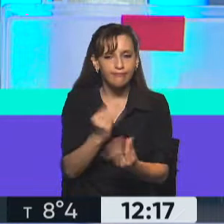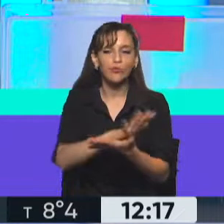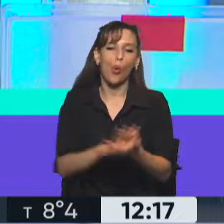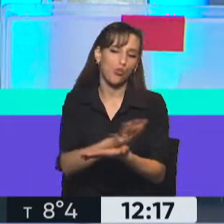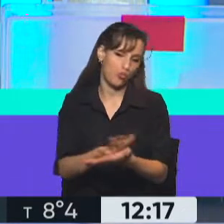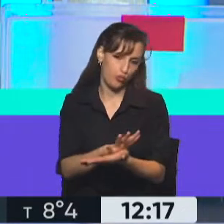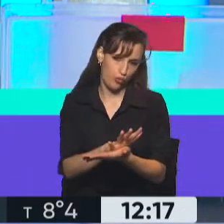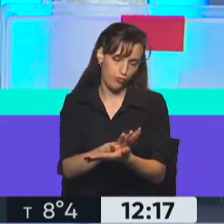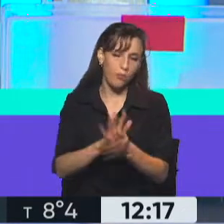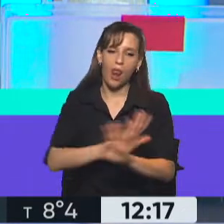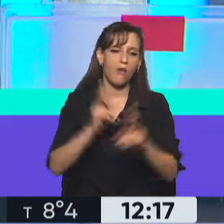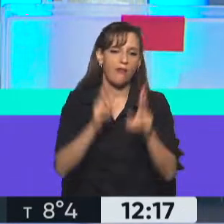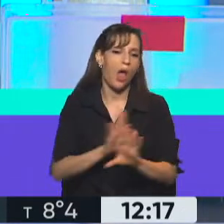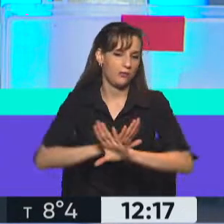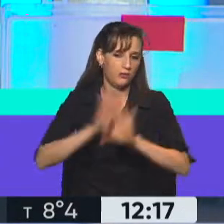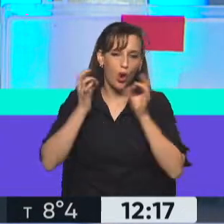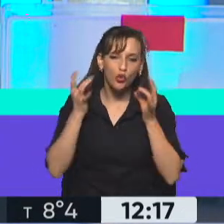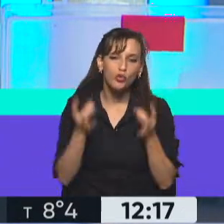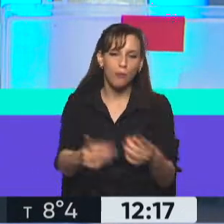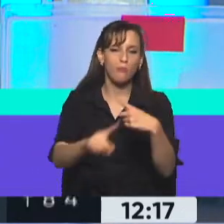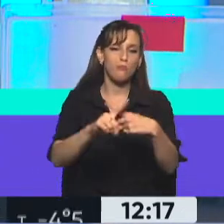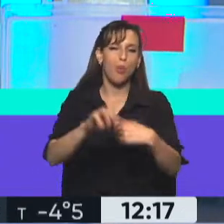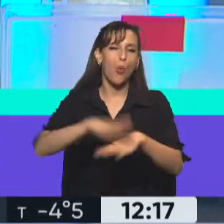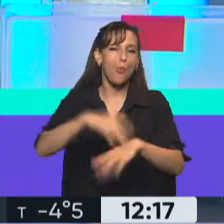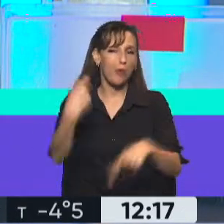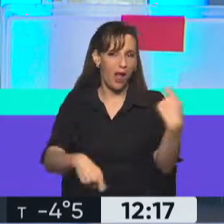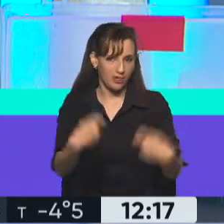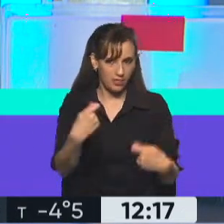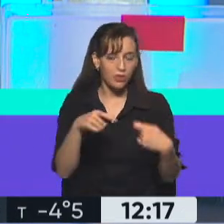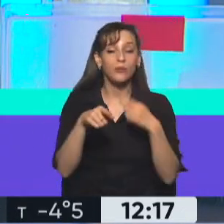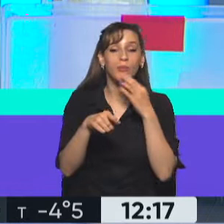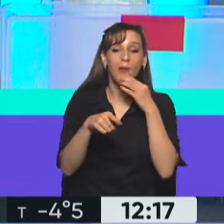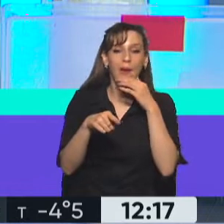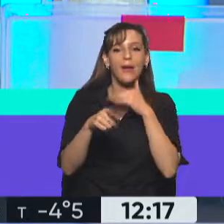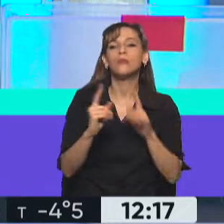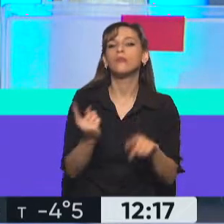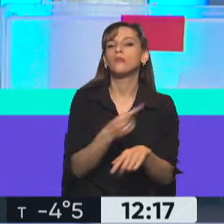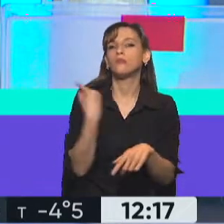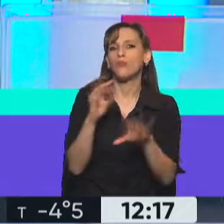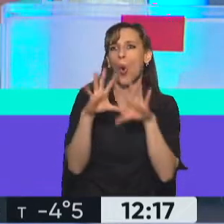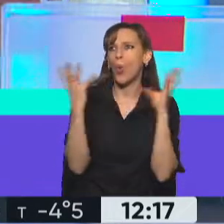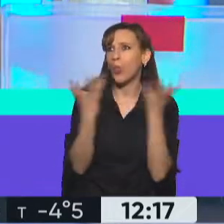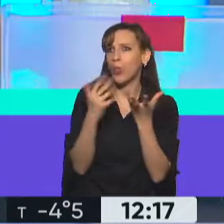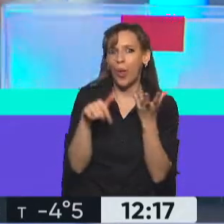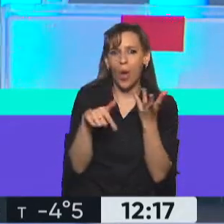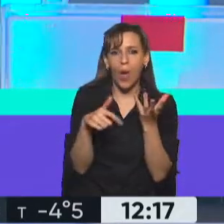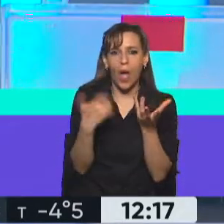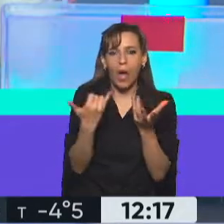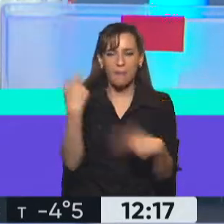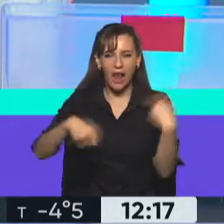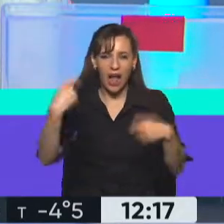plástico vivimos en un mundo que está constantemente en el que estamos constantemente rodeados de plásticos